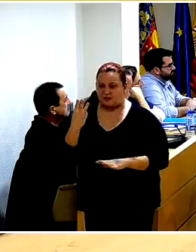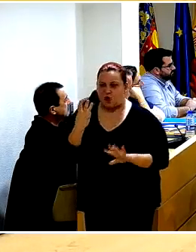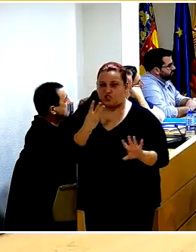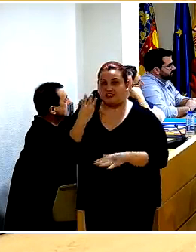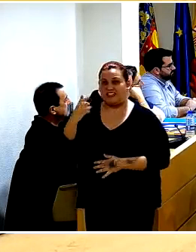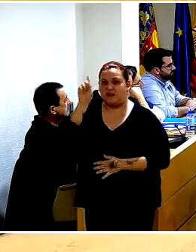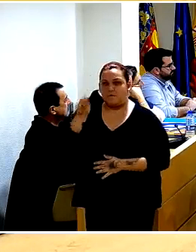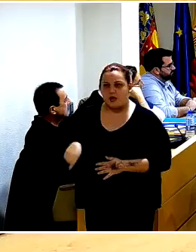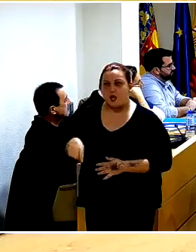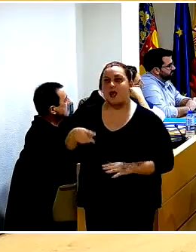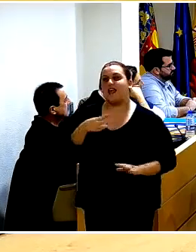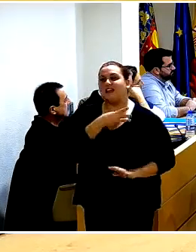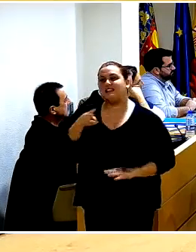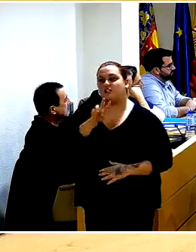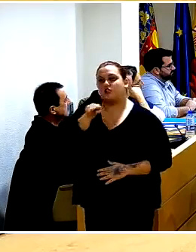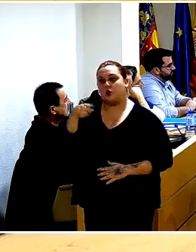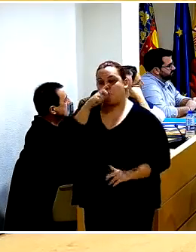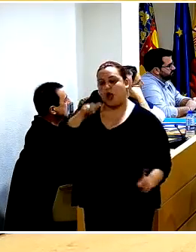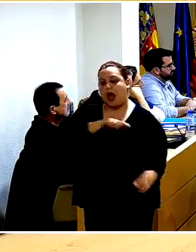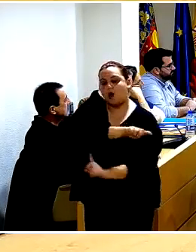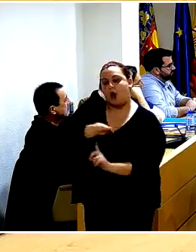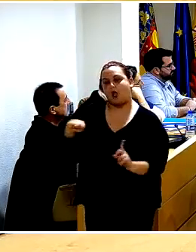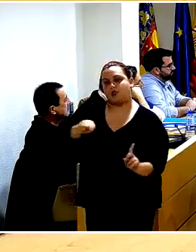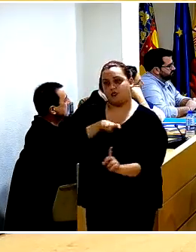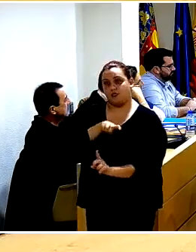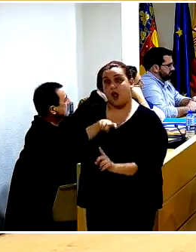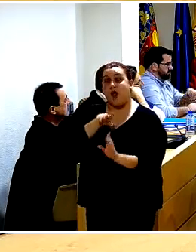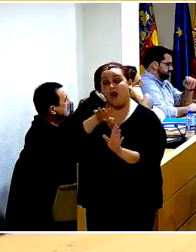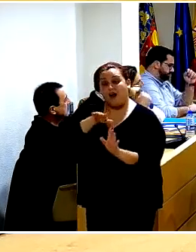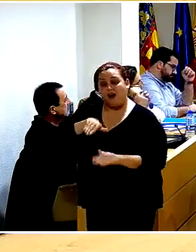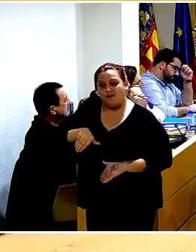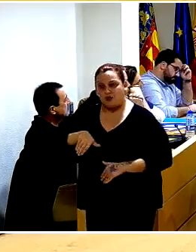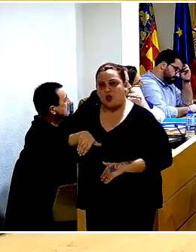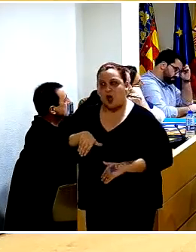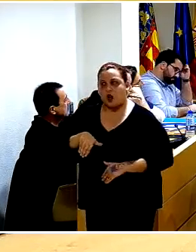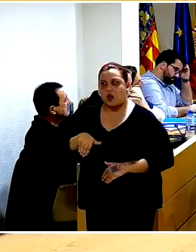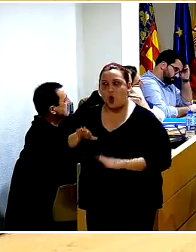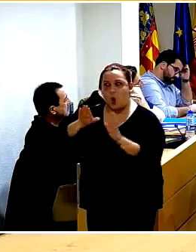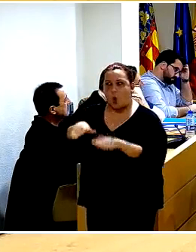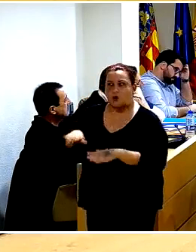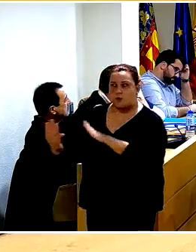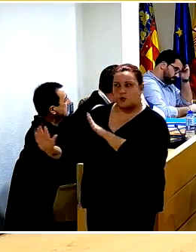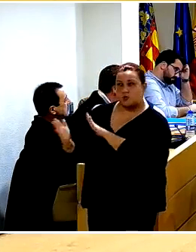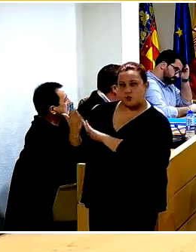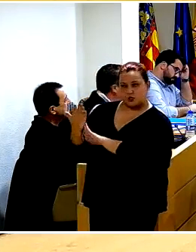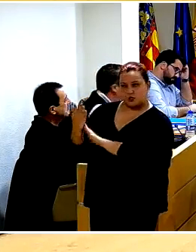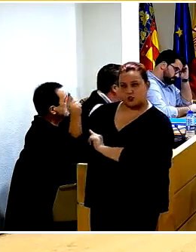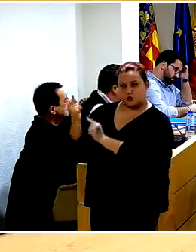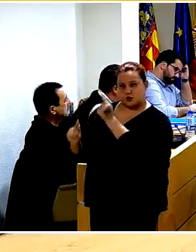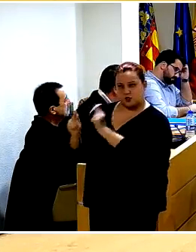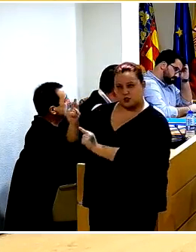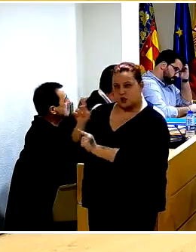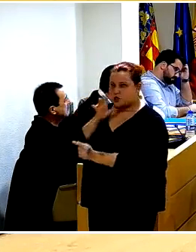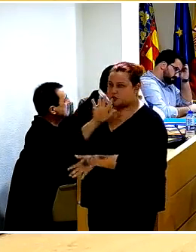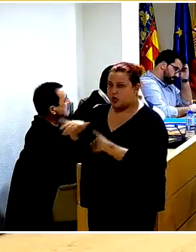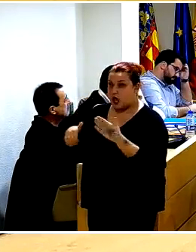83.600 euros, también anuales. Es decir, estamos hablando que hay un incremento desde el último presupuesto que ustedes fueron capaces de acordar hasta este